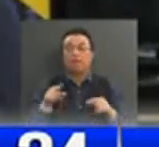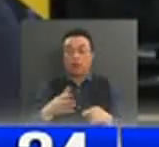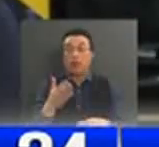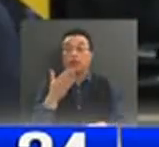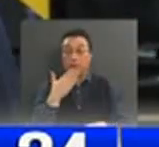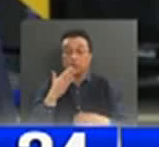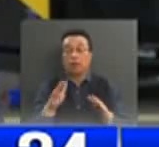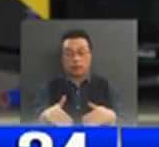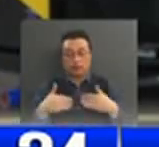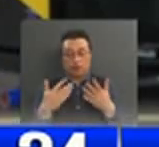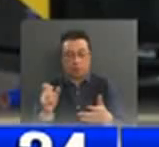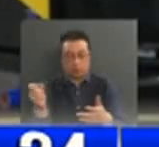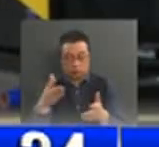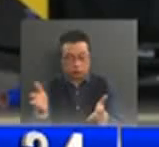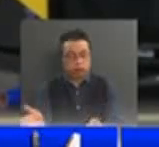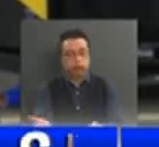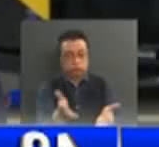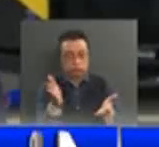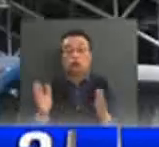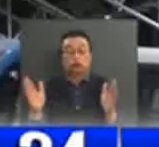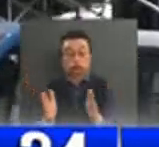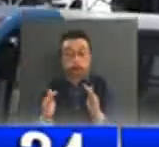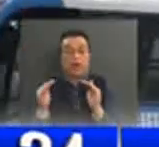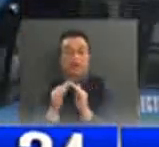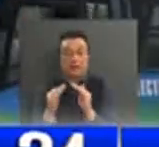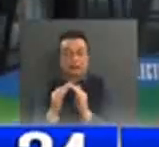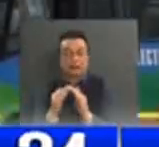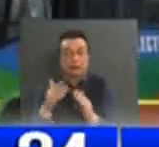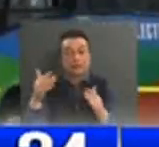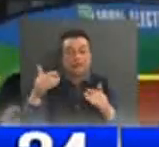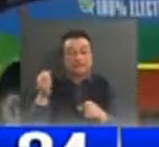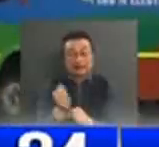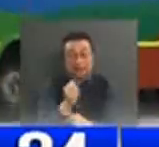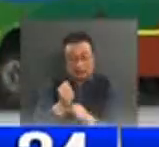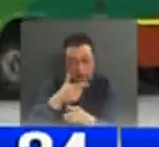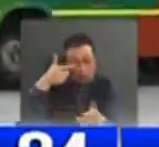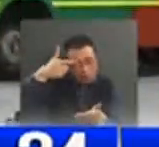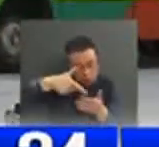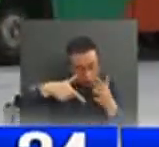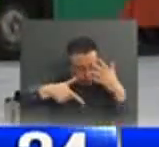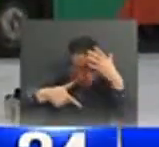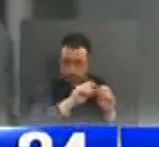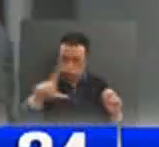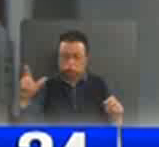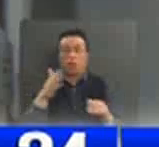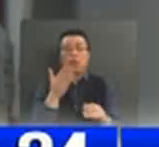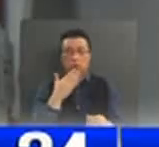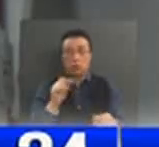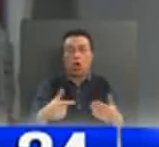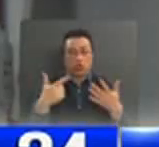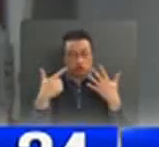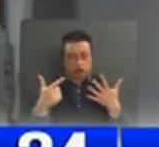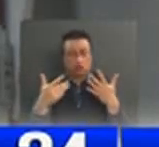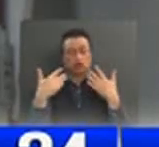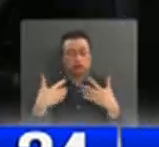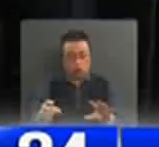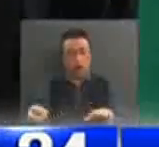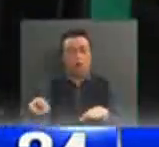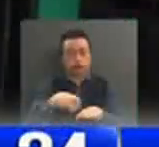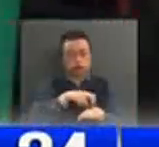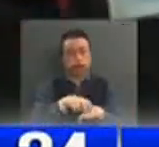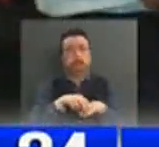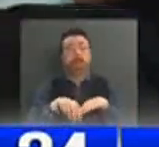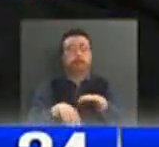entregando las primeras unidades de nuestros buses pago adicional teniente se trata de un modelo desarrollado recibió certificación